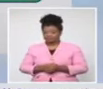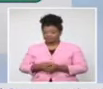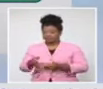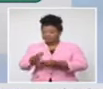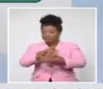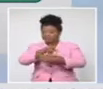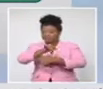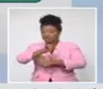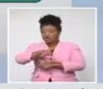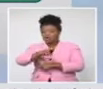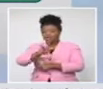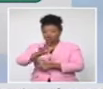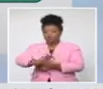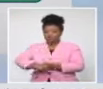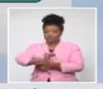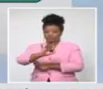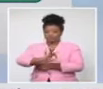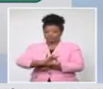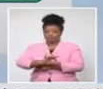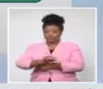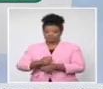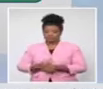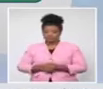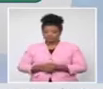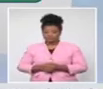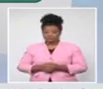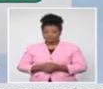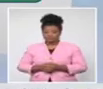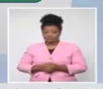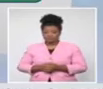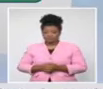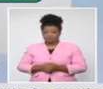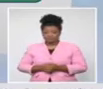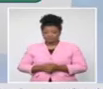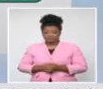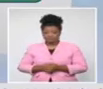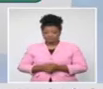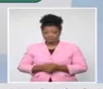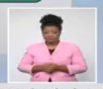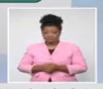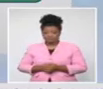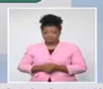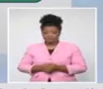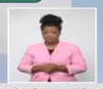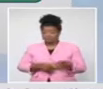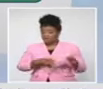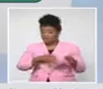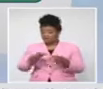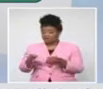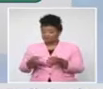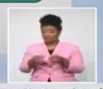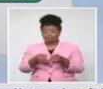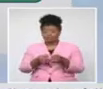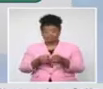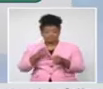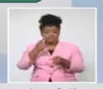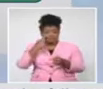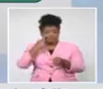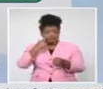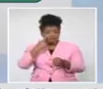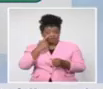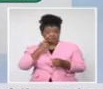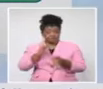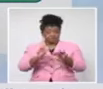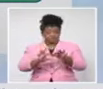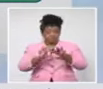todos los diagnosticados en Cuba ayer. Y lo que todavía es más significativo, en edades pediátricas